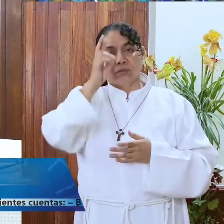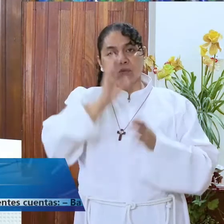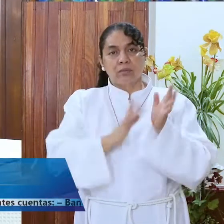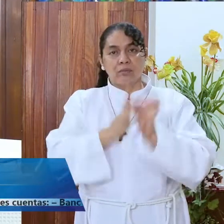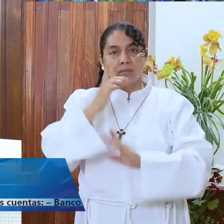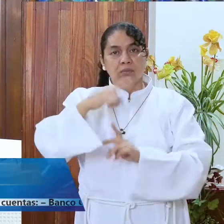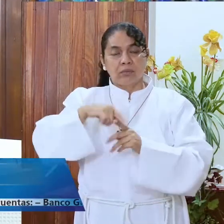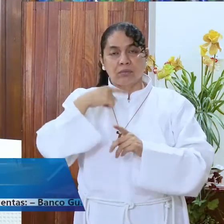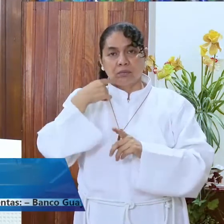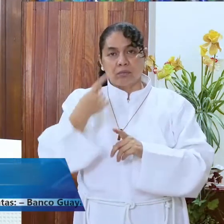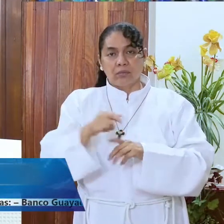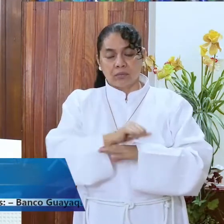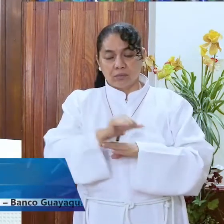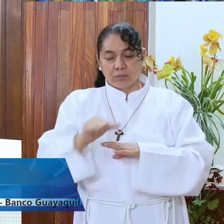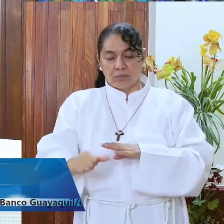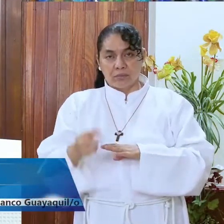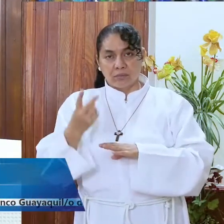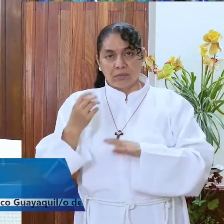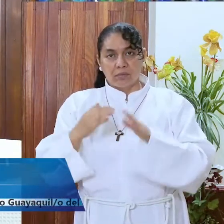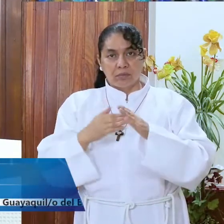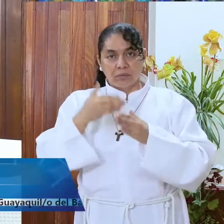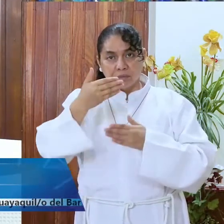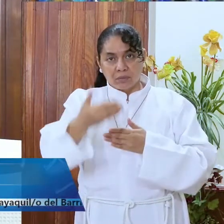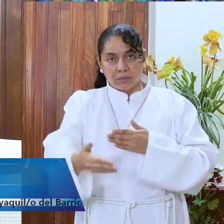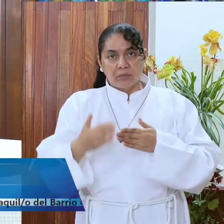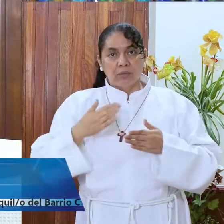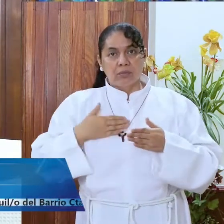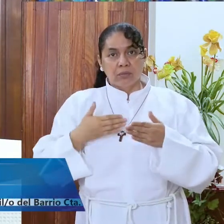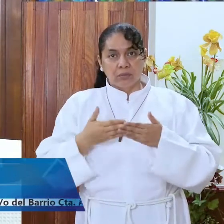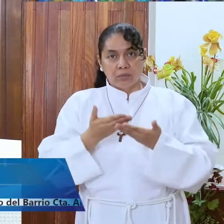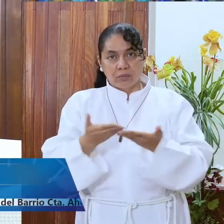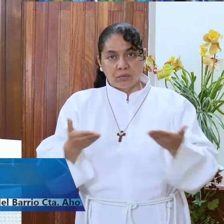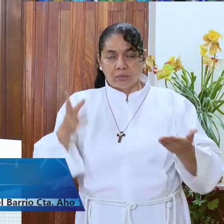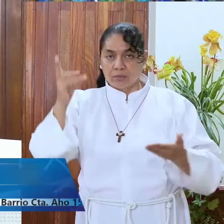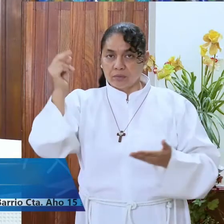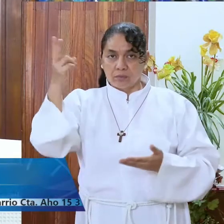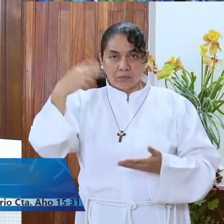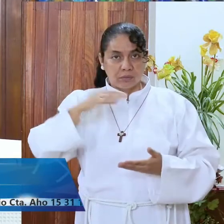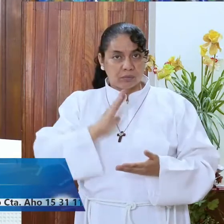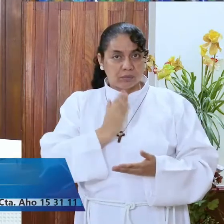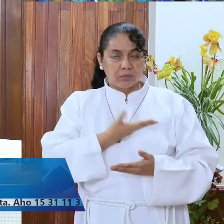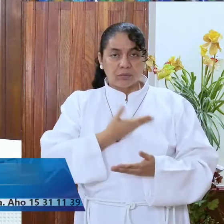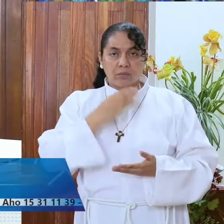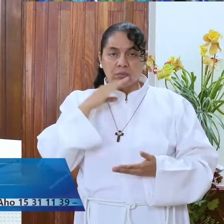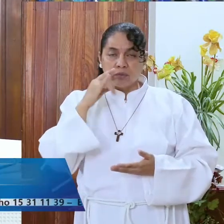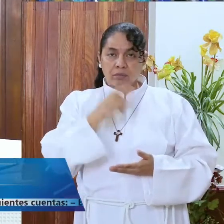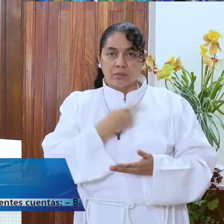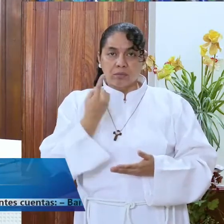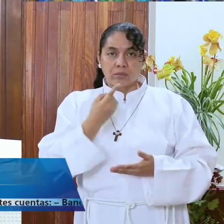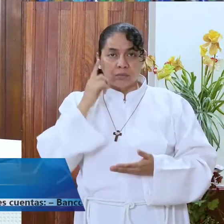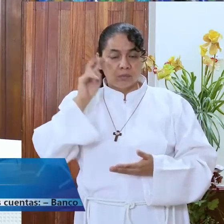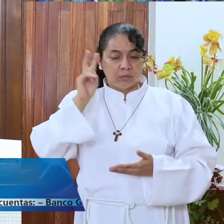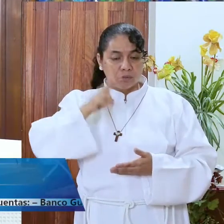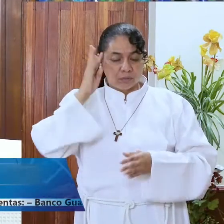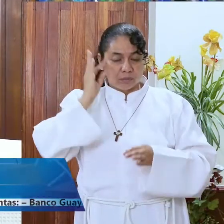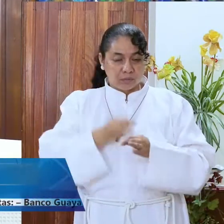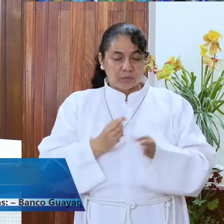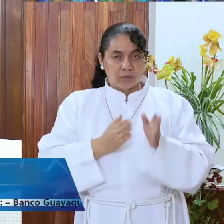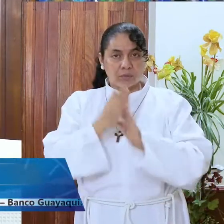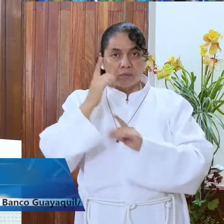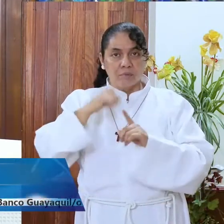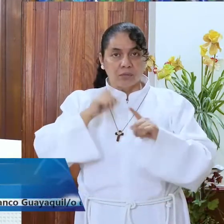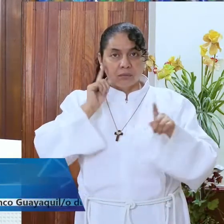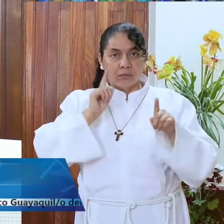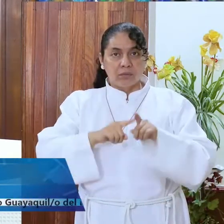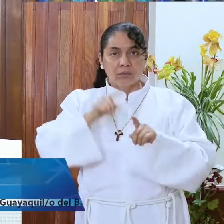jesucristo que es de los apóstoles la para les dejo mi par de soria no tengas en cuenta nuestros pecados sino la fe